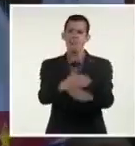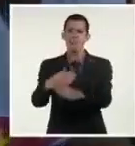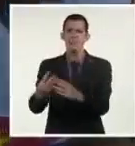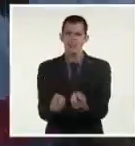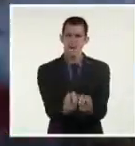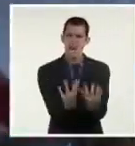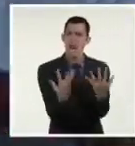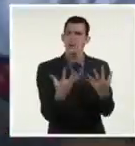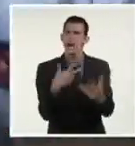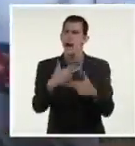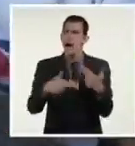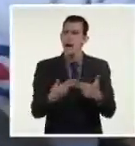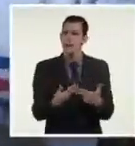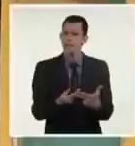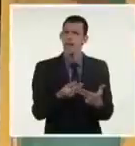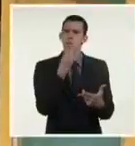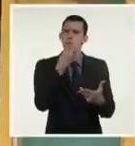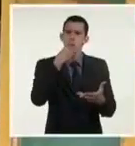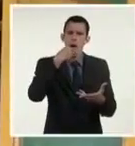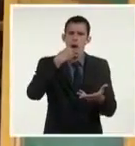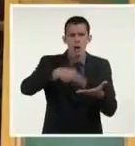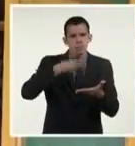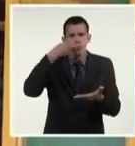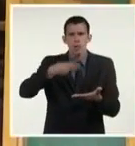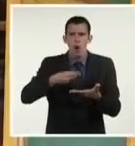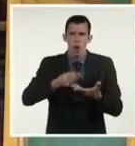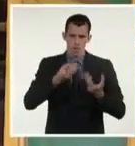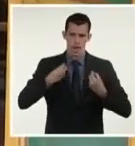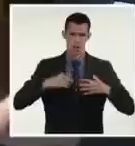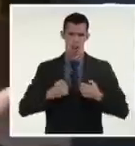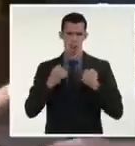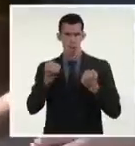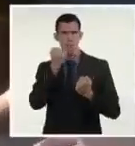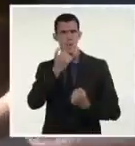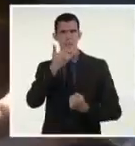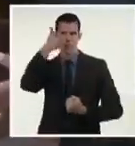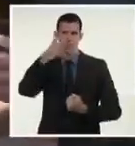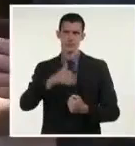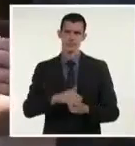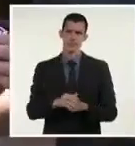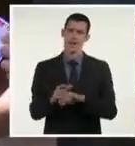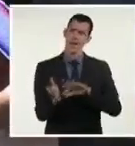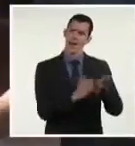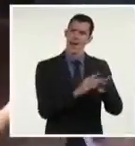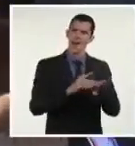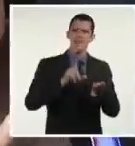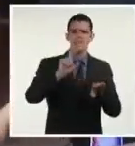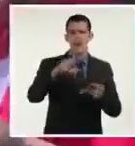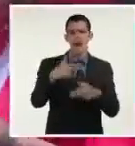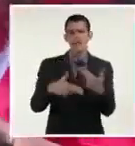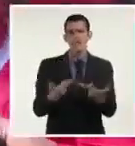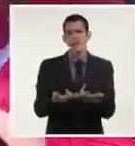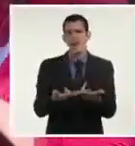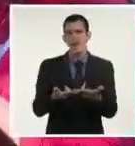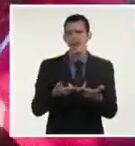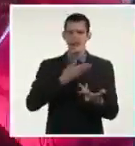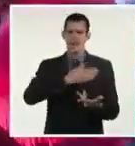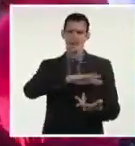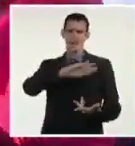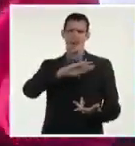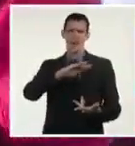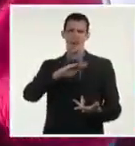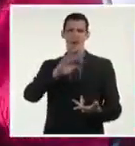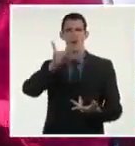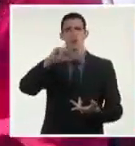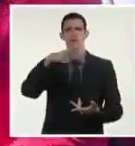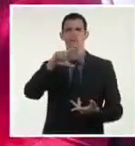Los predios de la casa de trabajo de Fidel en la finca devinieron escenario para la entrega de carné a nuevos militantes de la organización y el